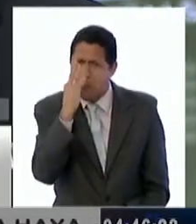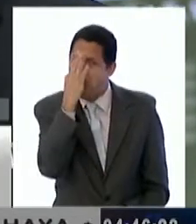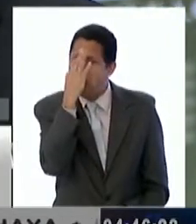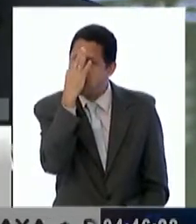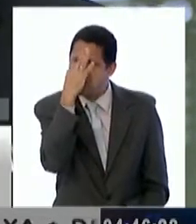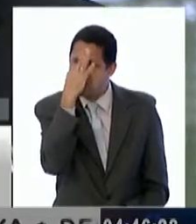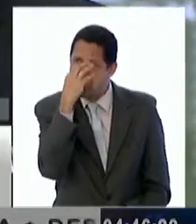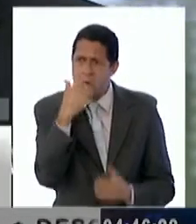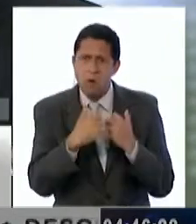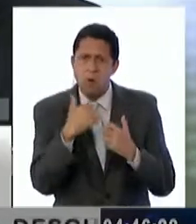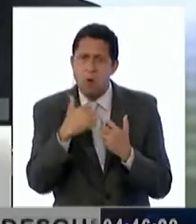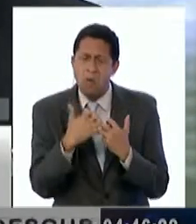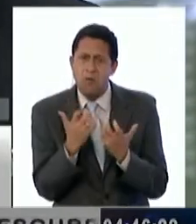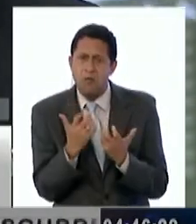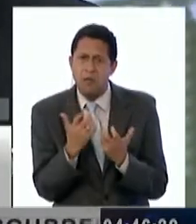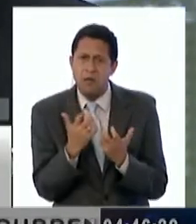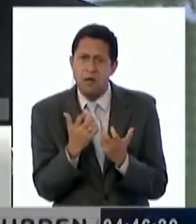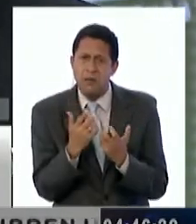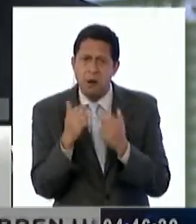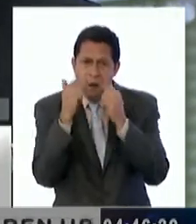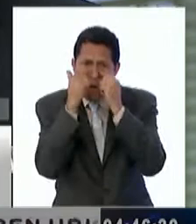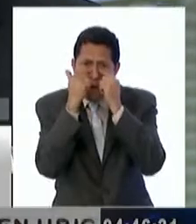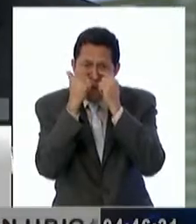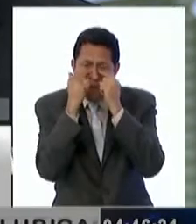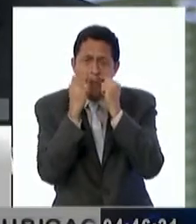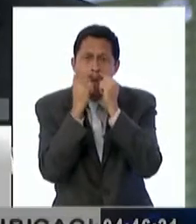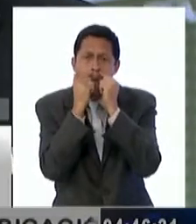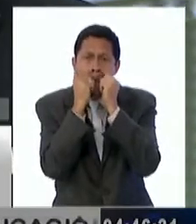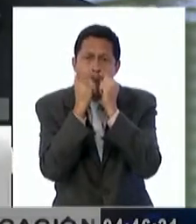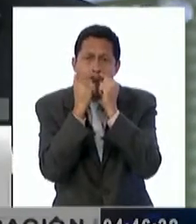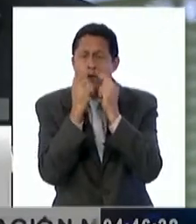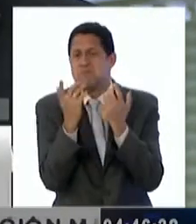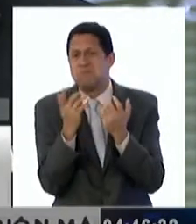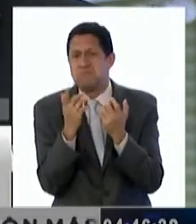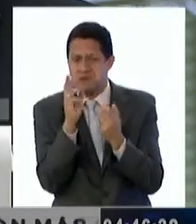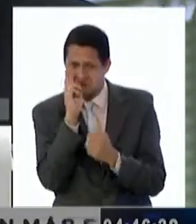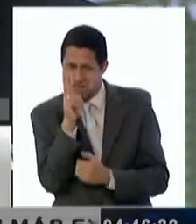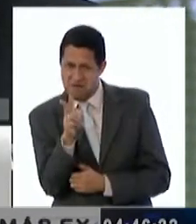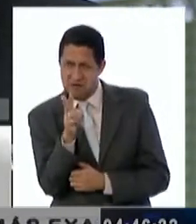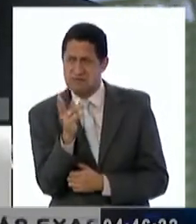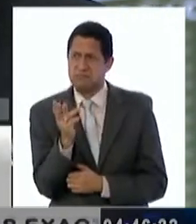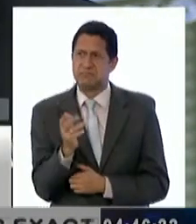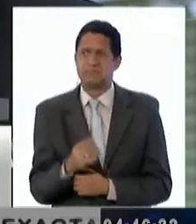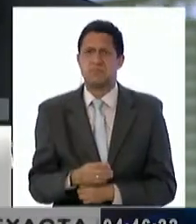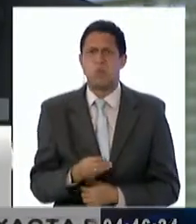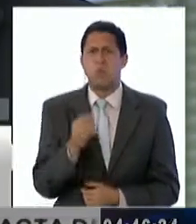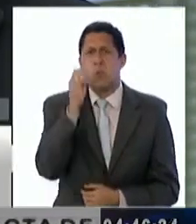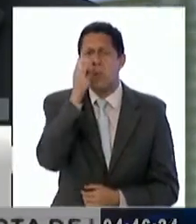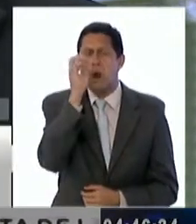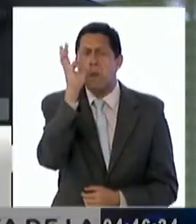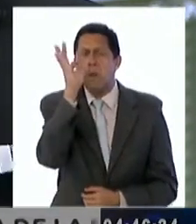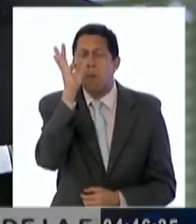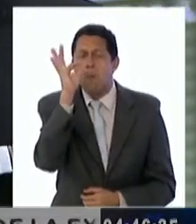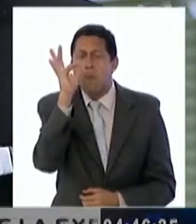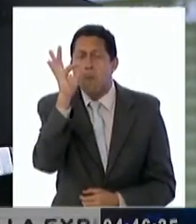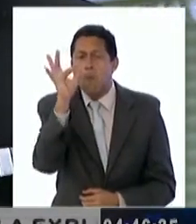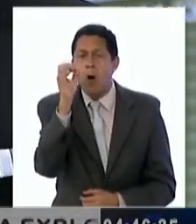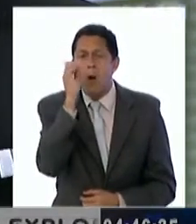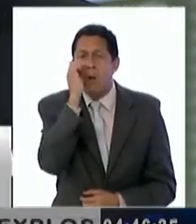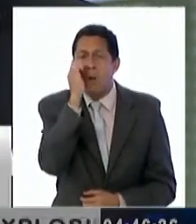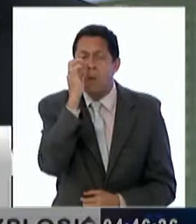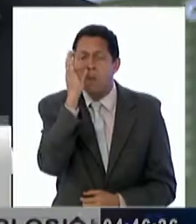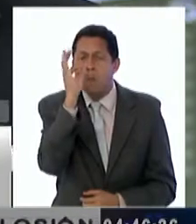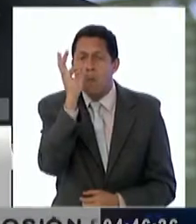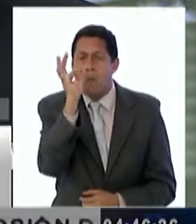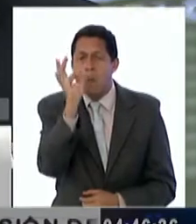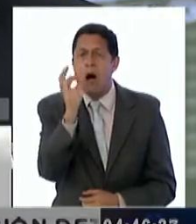irregularidades a nivel de los huesitos nasales que evidentemente pueden visualizarse ya que es una piel muy delgada la que recubre pues todas